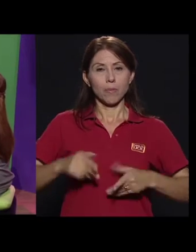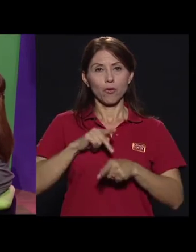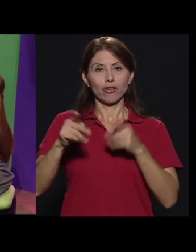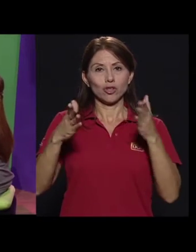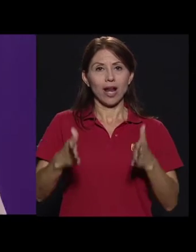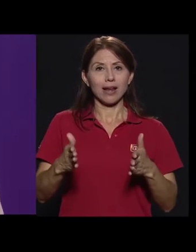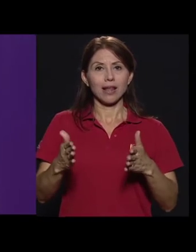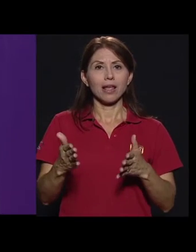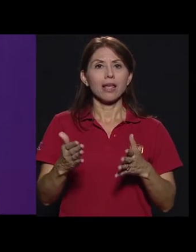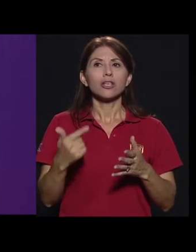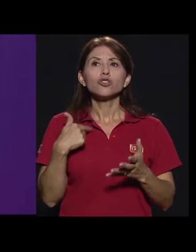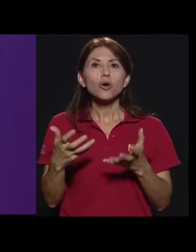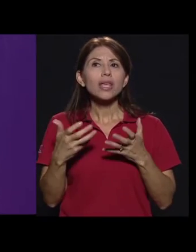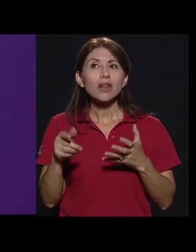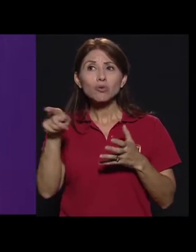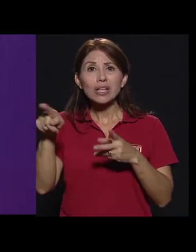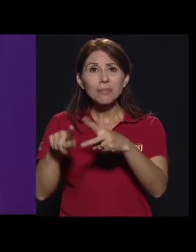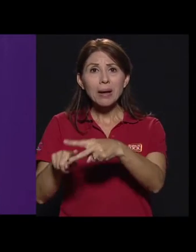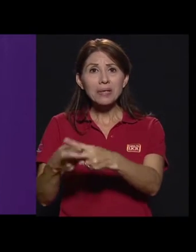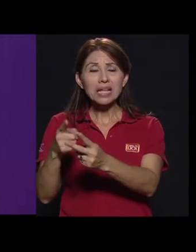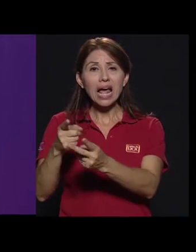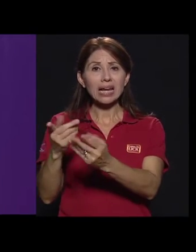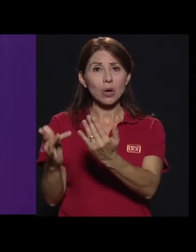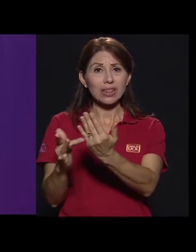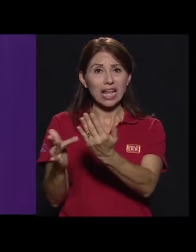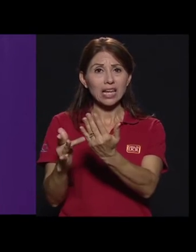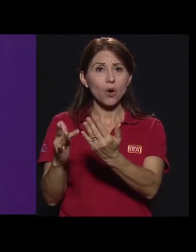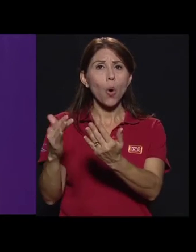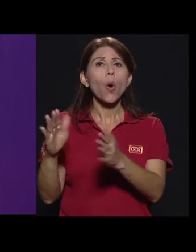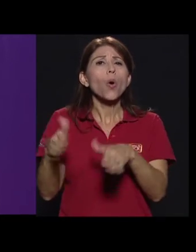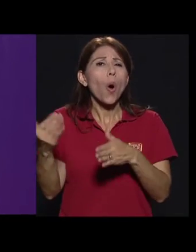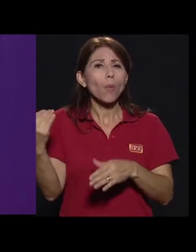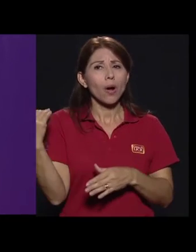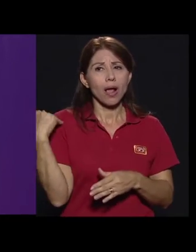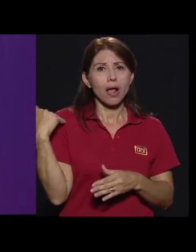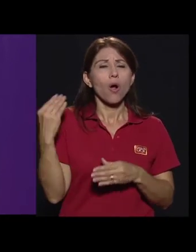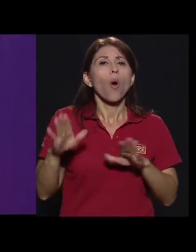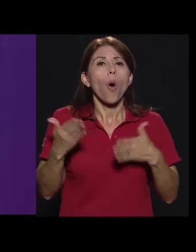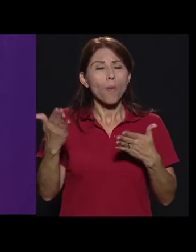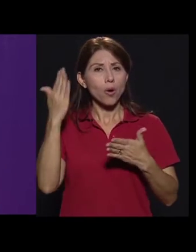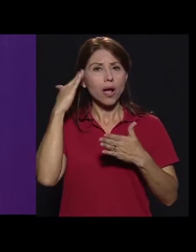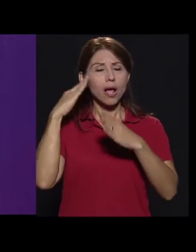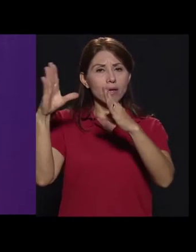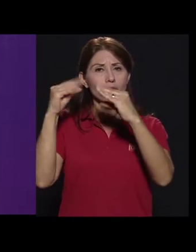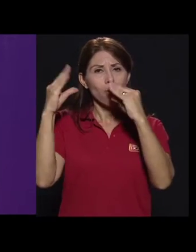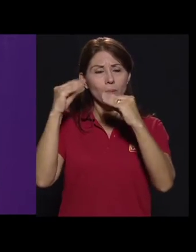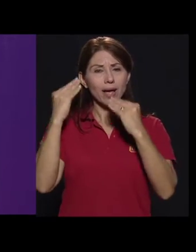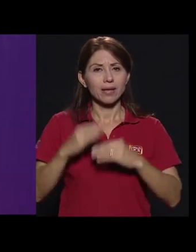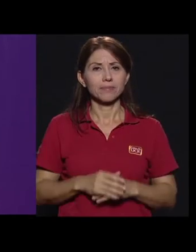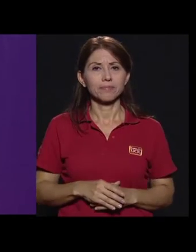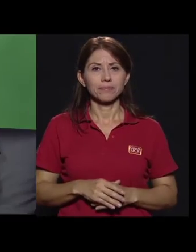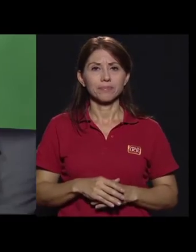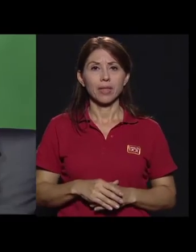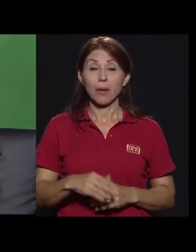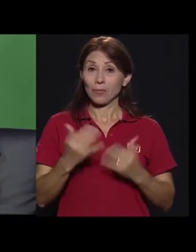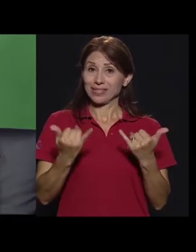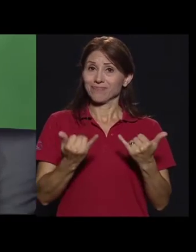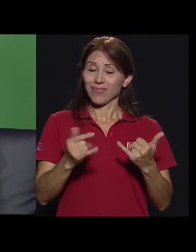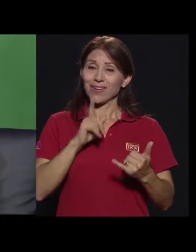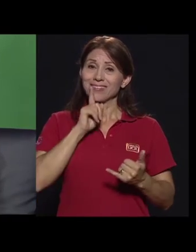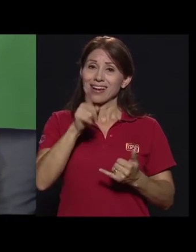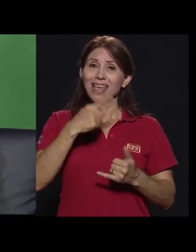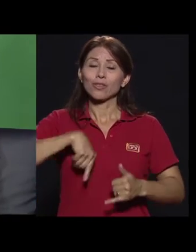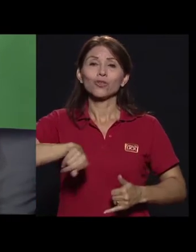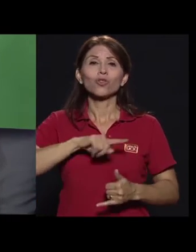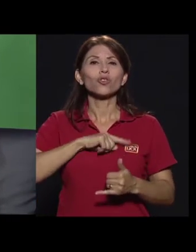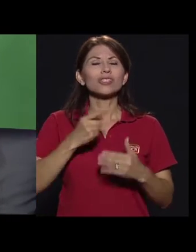que me avisen apenas cuando puedo comenzar con este técnico, ¿cómo habría que hacer? En realidad, estamos recolectando una base